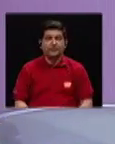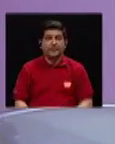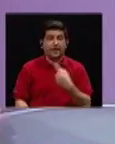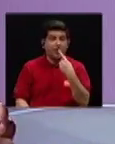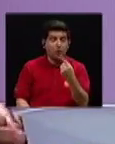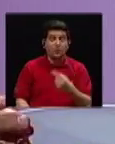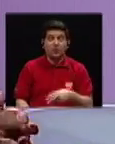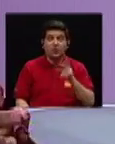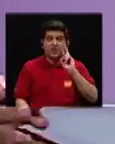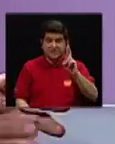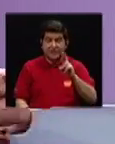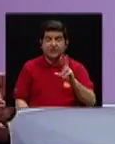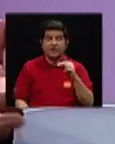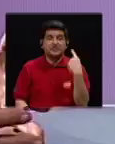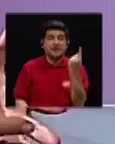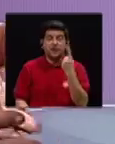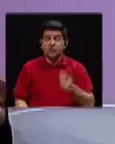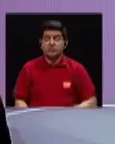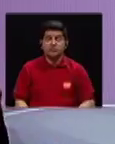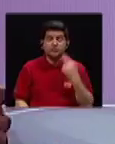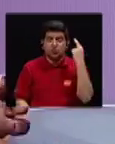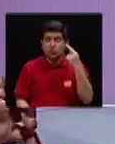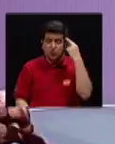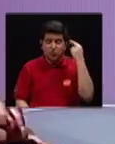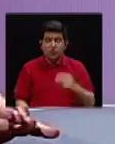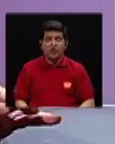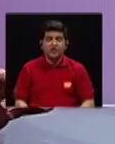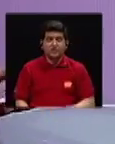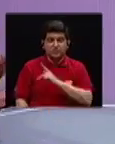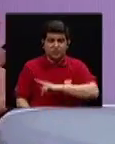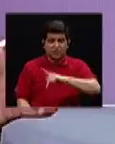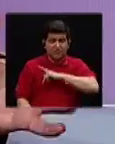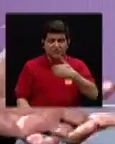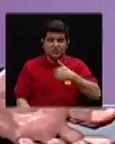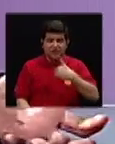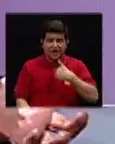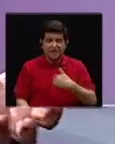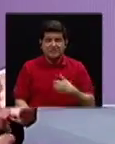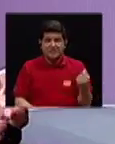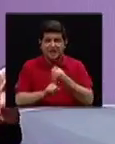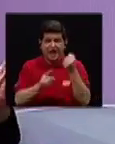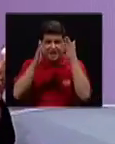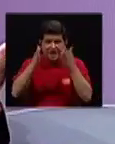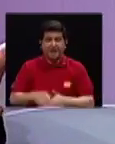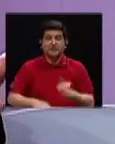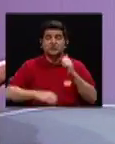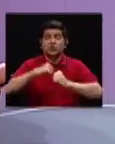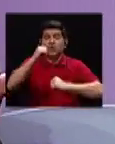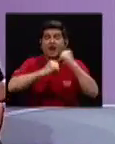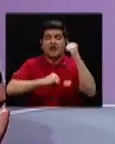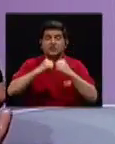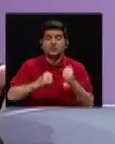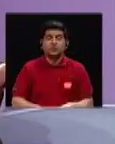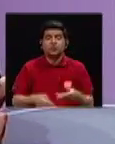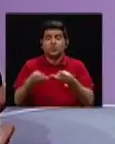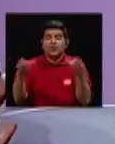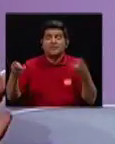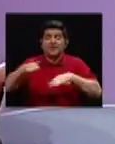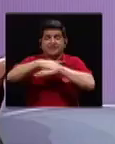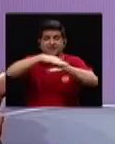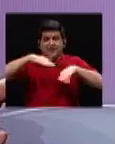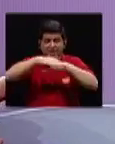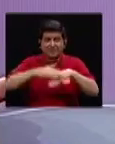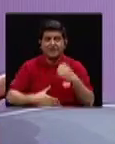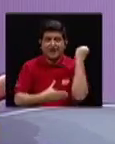Laura no solamente son los motivos personales que tiene el agresor sino que hay estructuras materiales que sust el